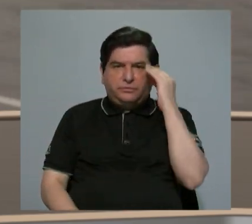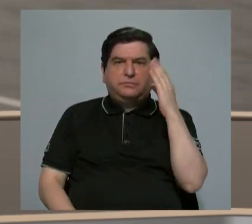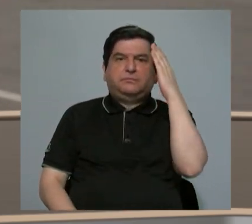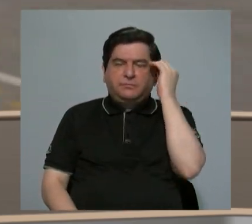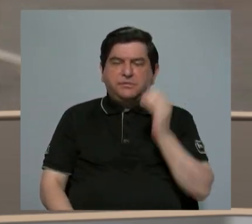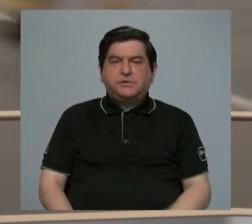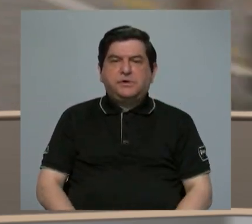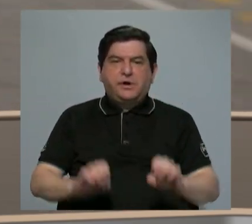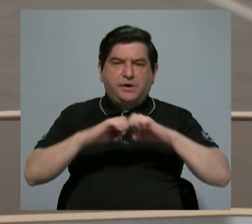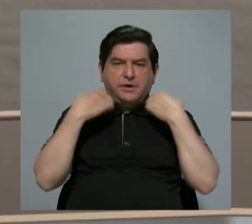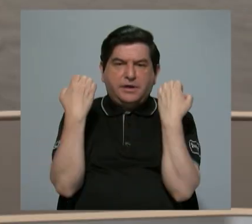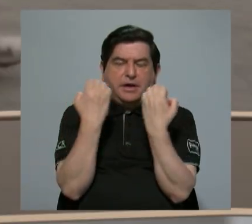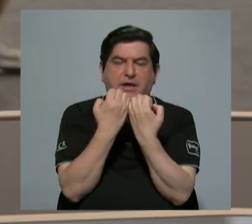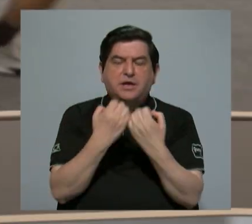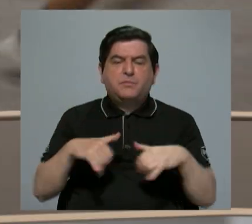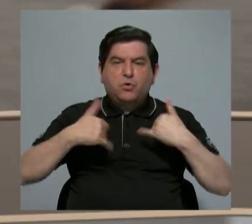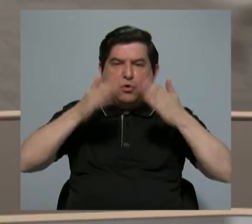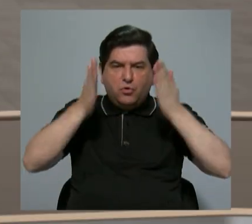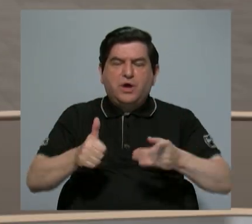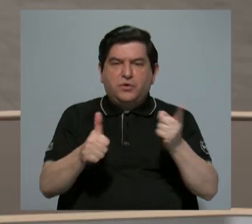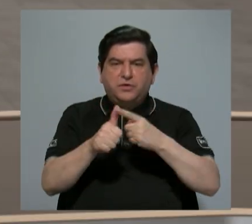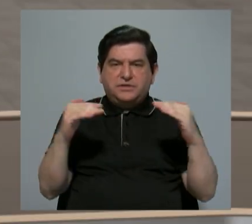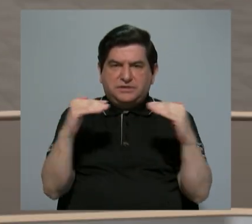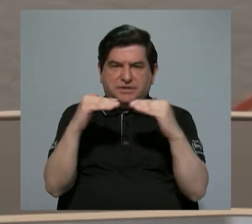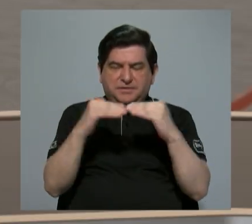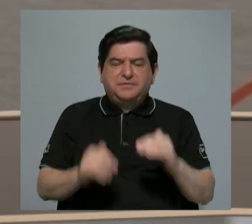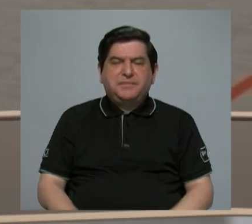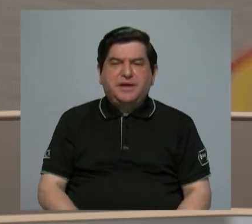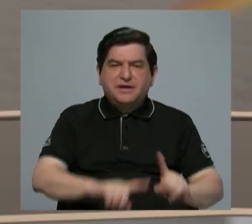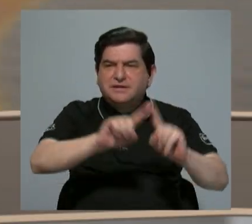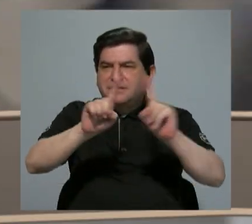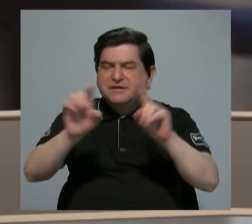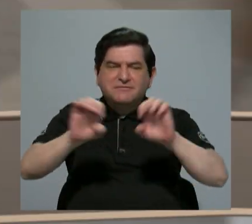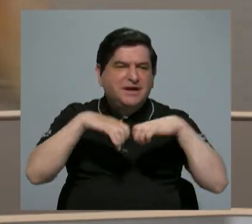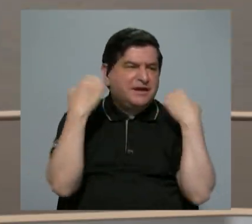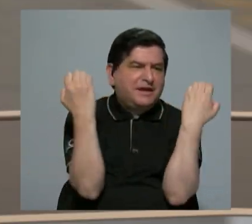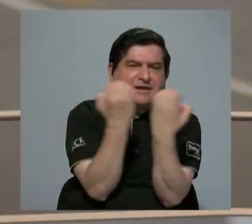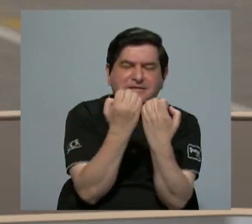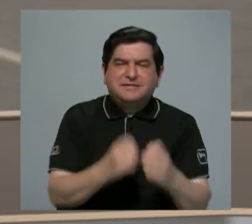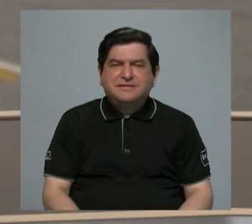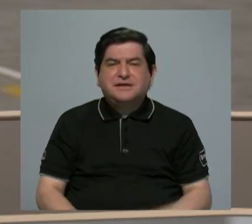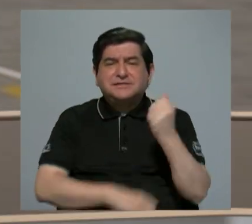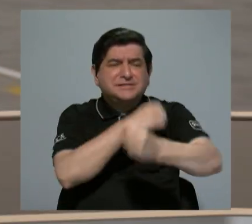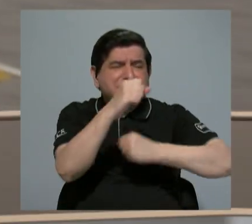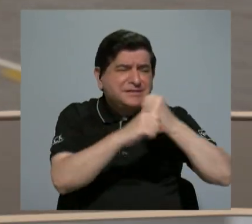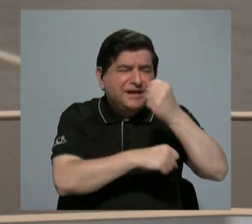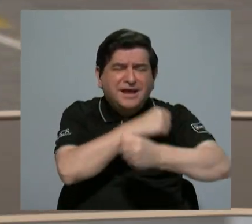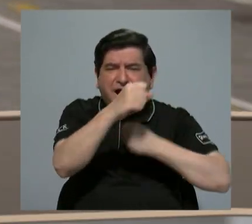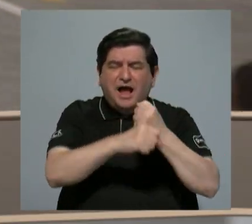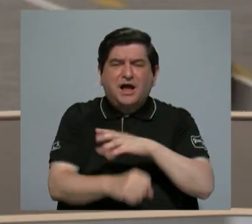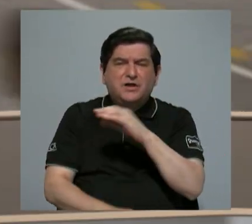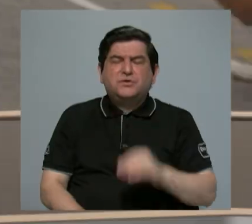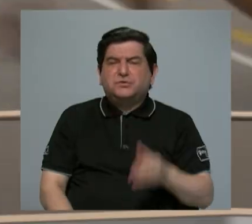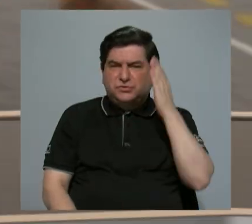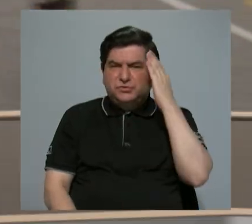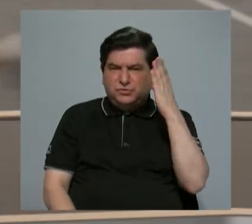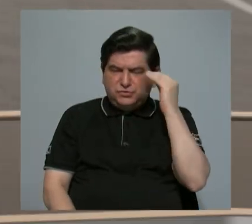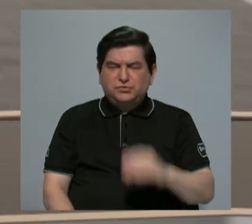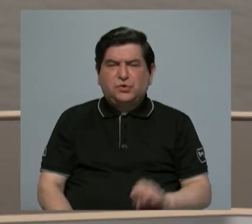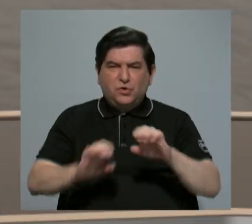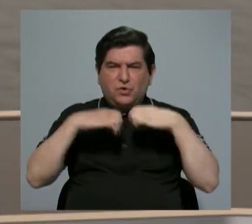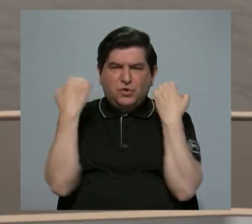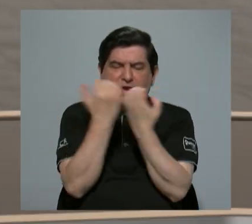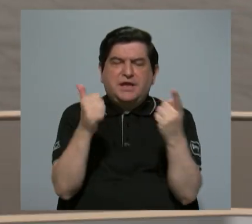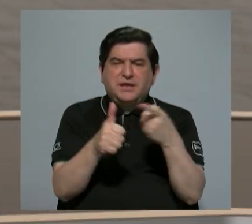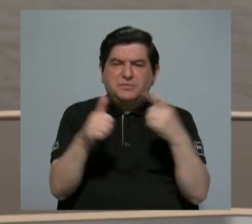hay seleccionados, donde hay un amague de diferentes jugadores en otros clubes y tienen más años o más baraje en selecciones o en